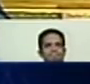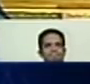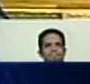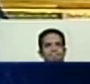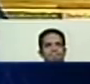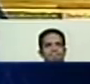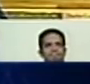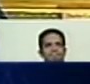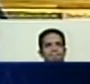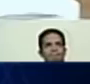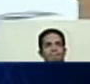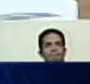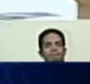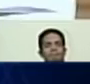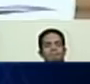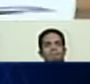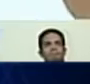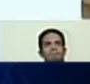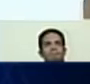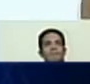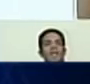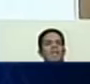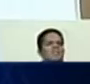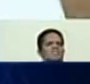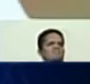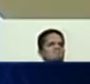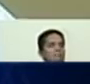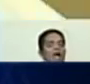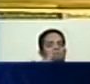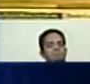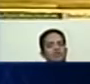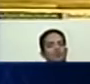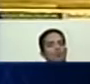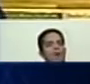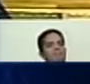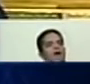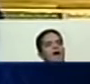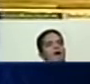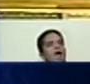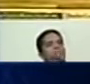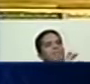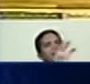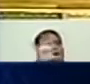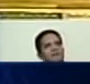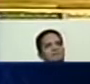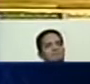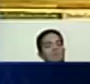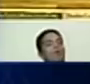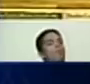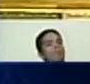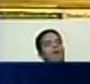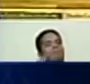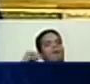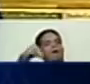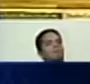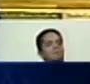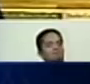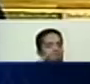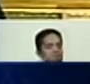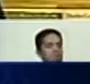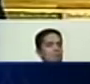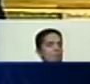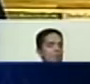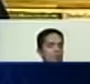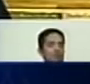La organización está basada en el principio de la igualdad soberana de los estados, la no intromisión en los asuntos internos, la